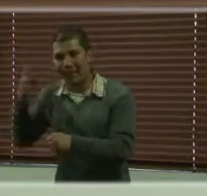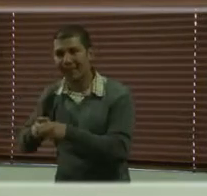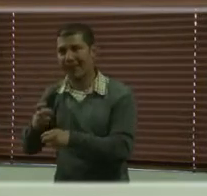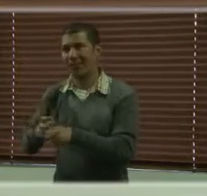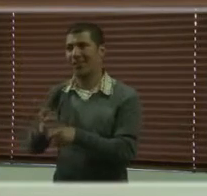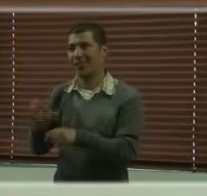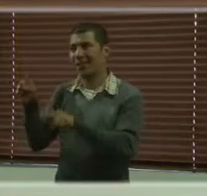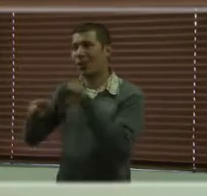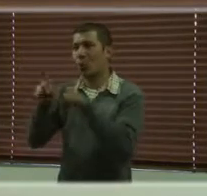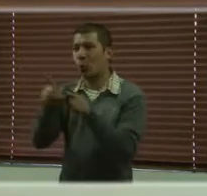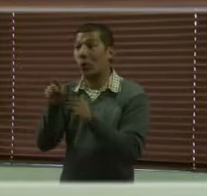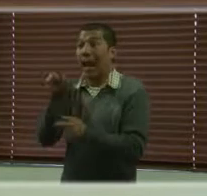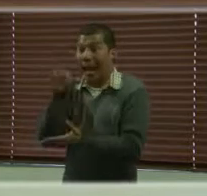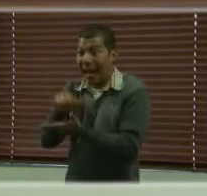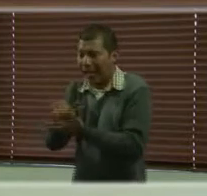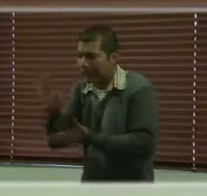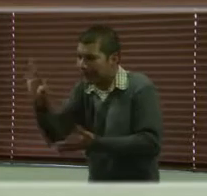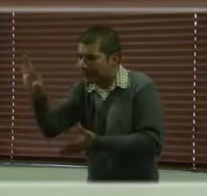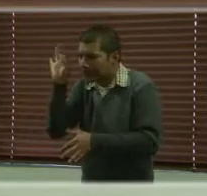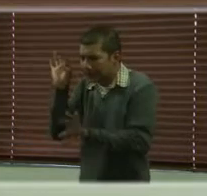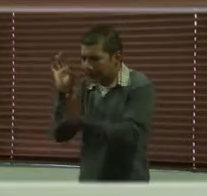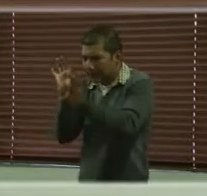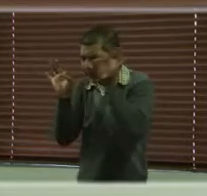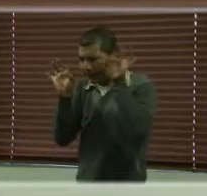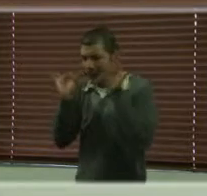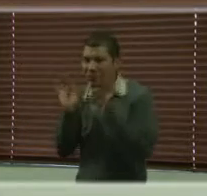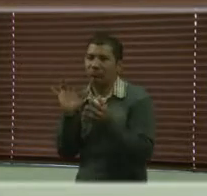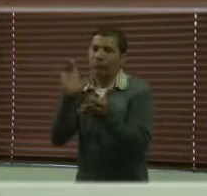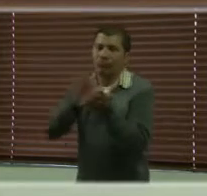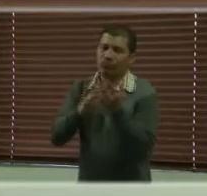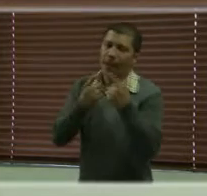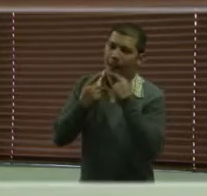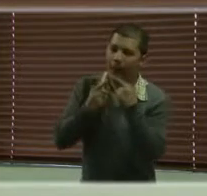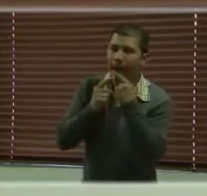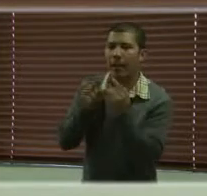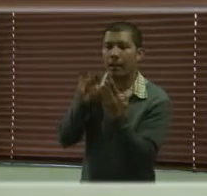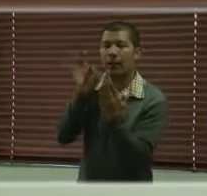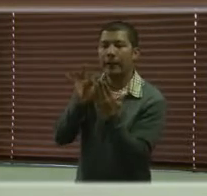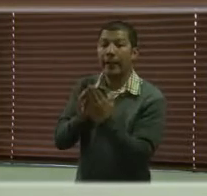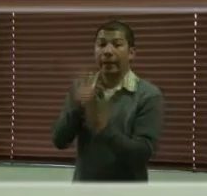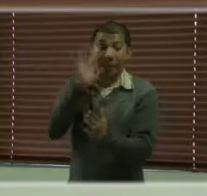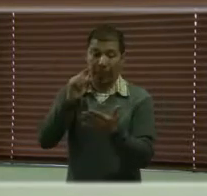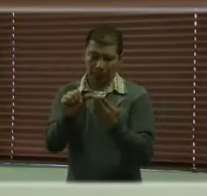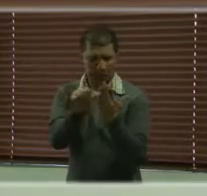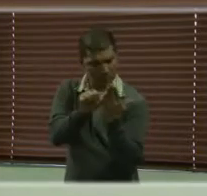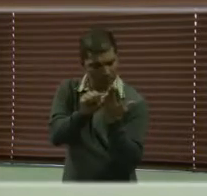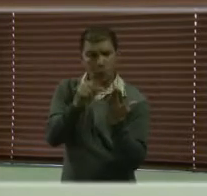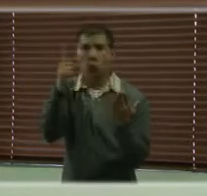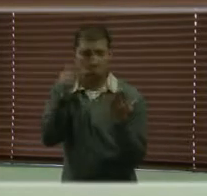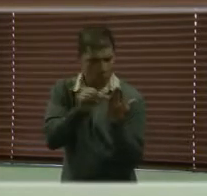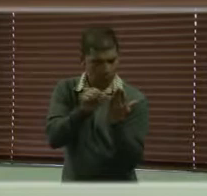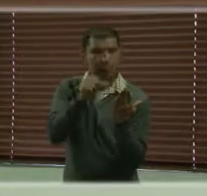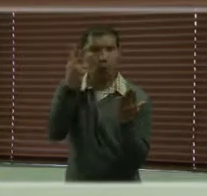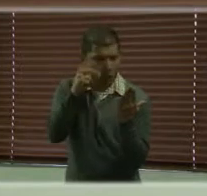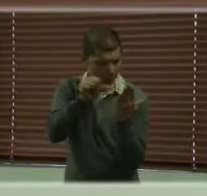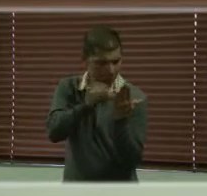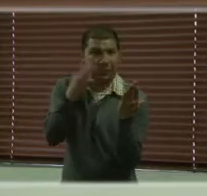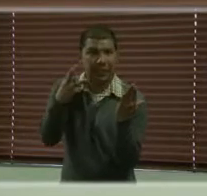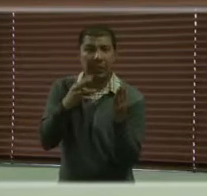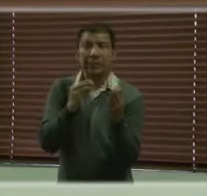muchas veces violaciones a ese derecho de manera bastante frecuente entonces